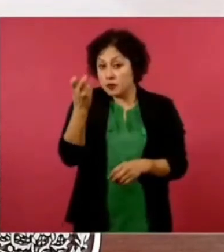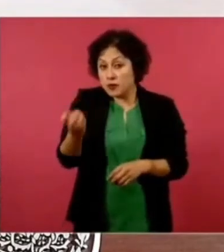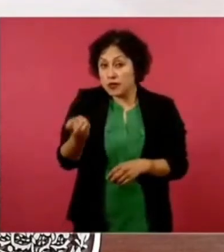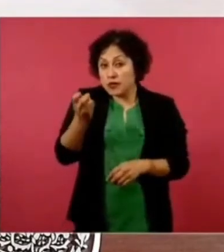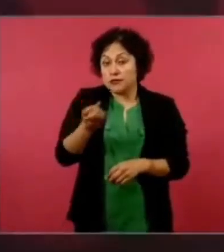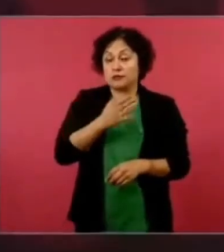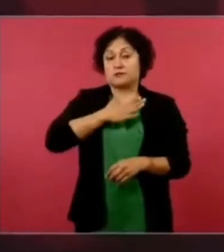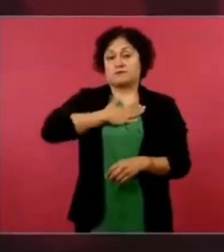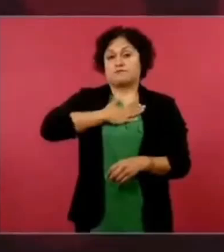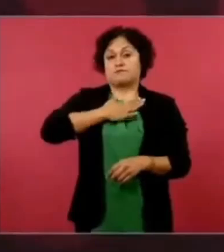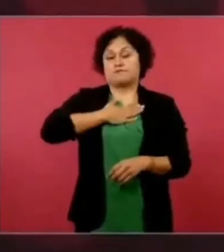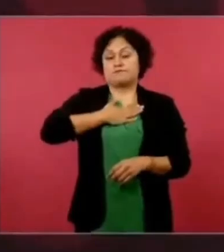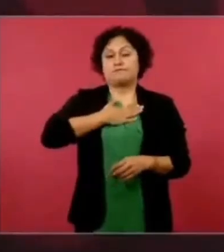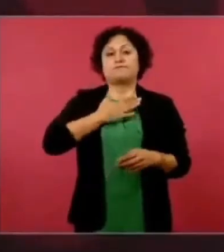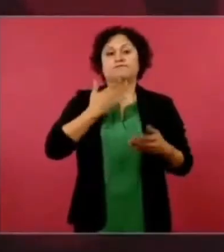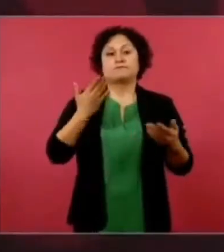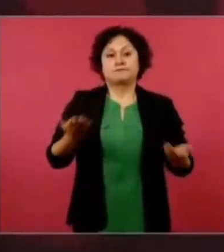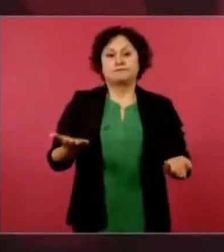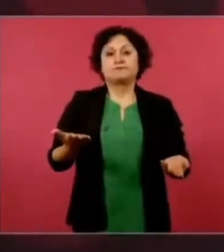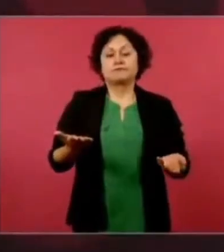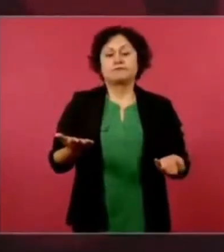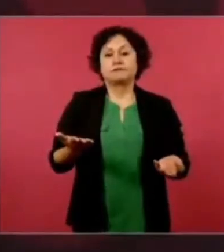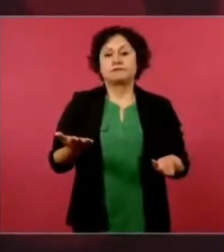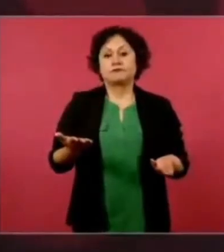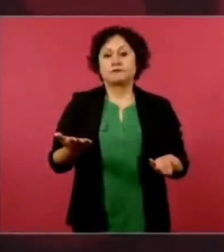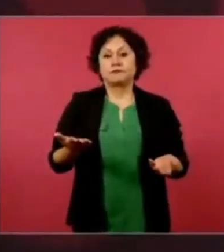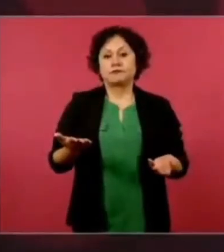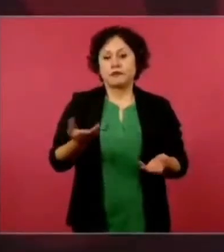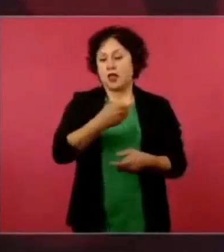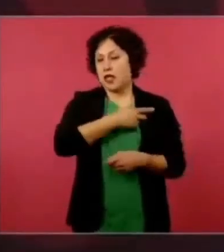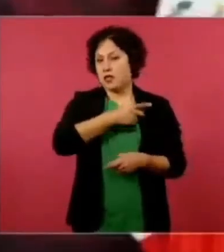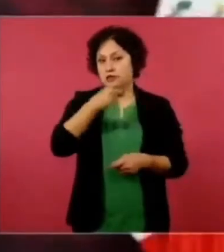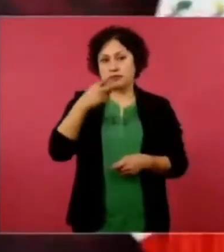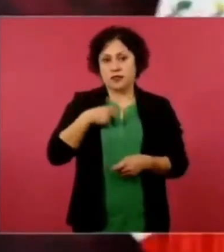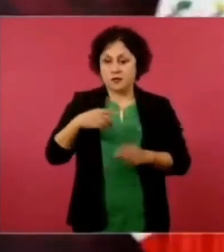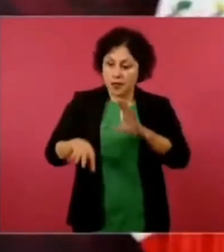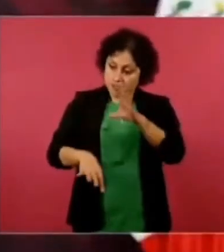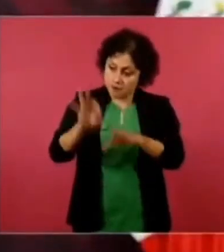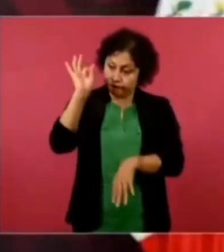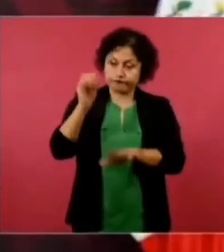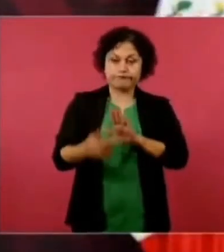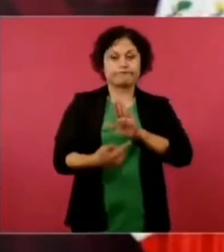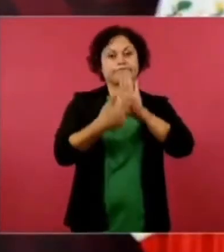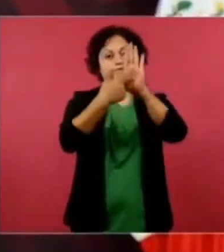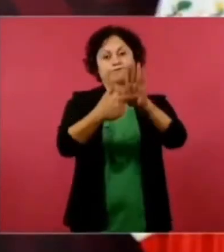Es algo que debemos de seguir ventilando, debatiendo,